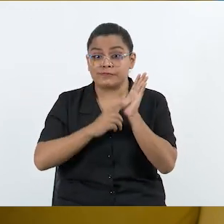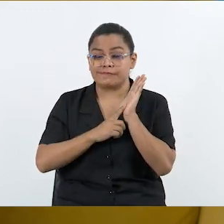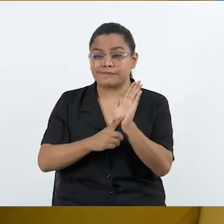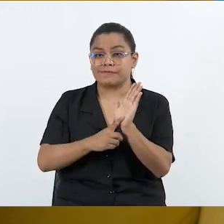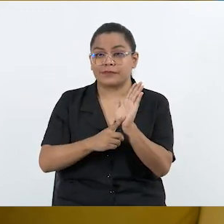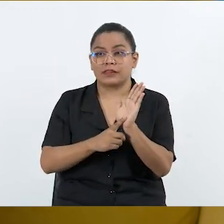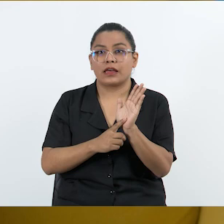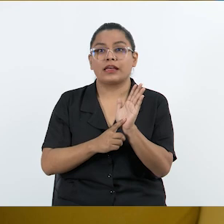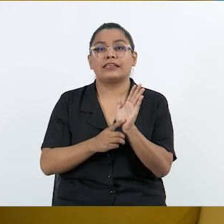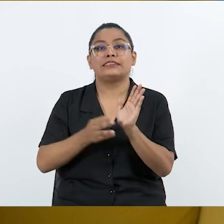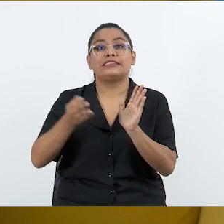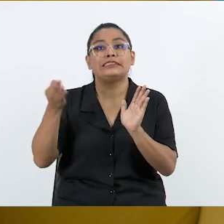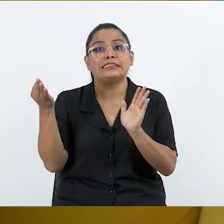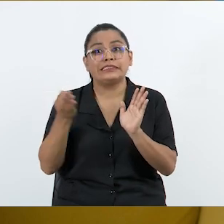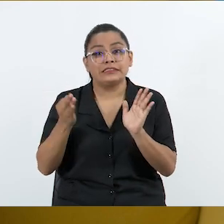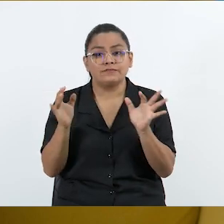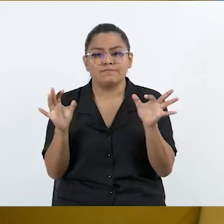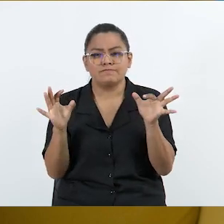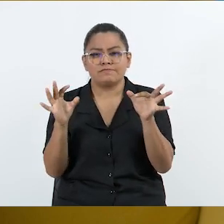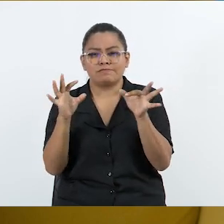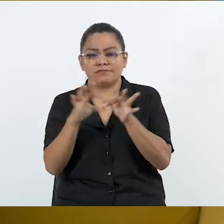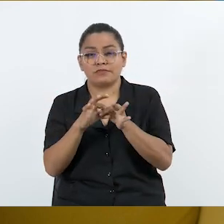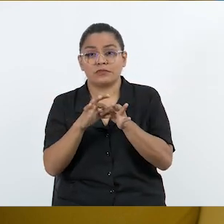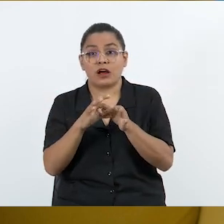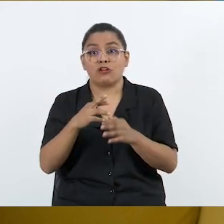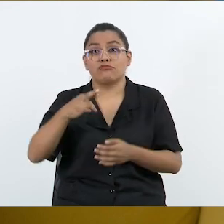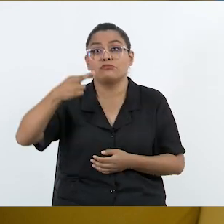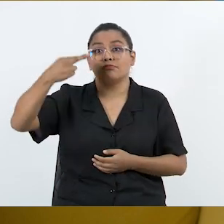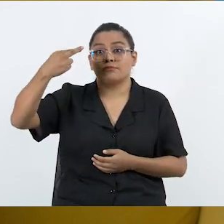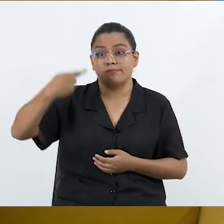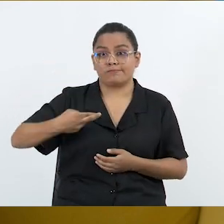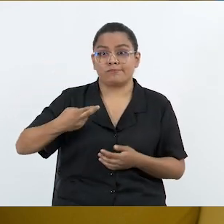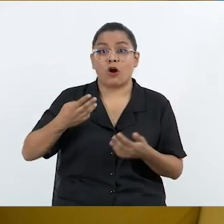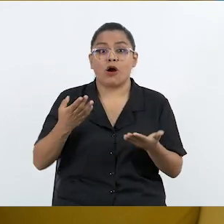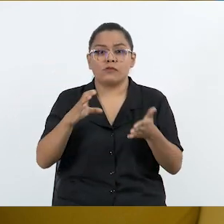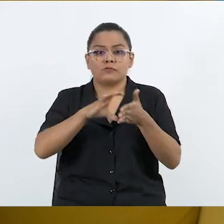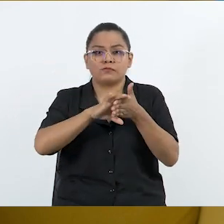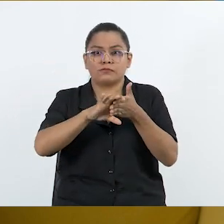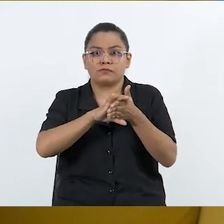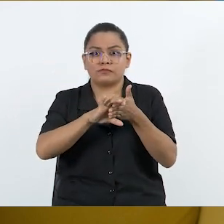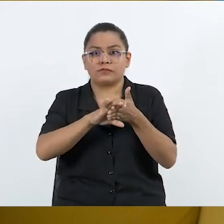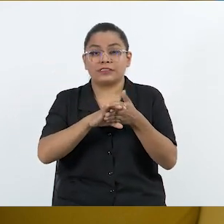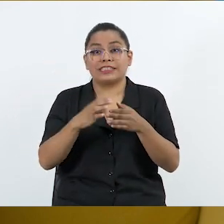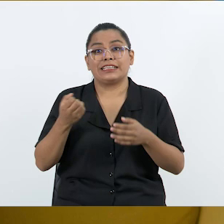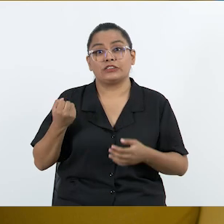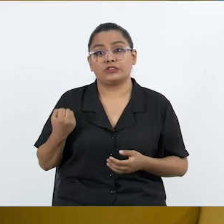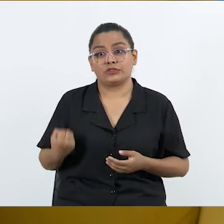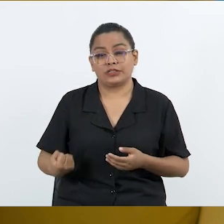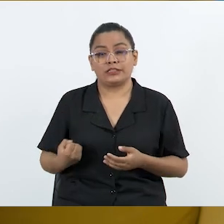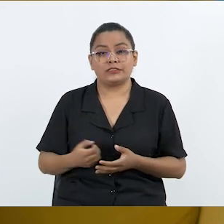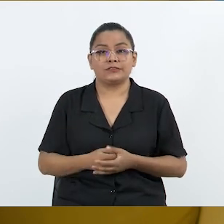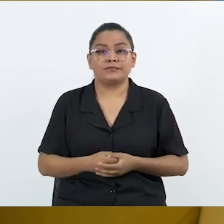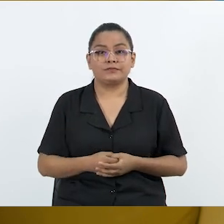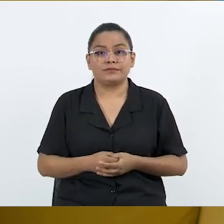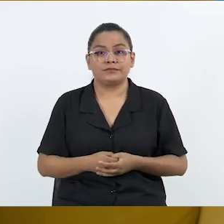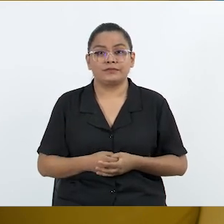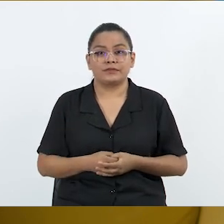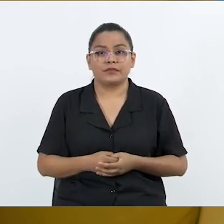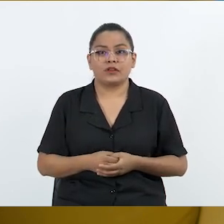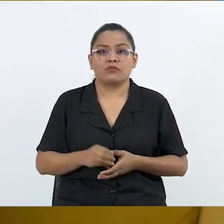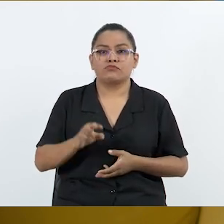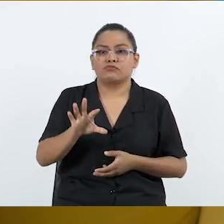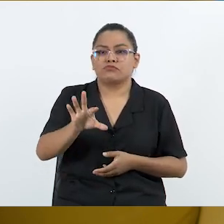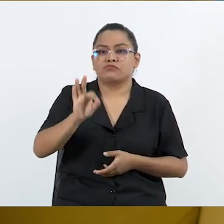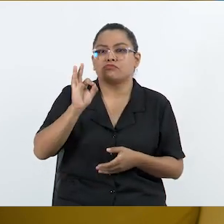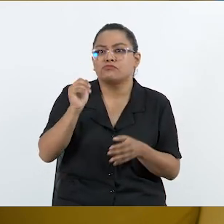planteemos deben estar estrechamente relacionadas con la realidad o el contexto del estudiantado. En este sentido,